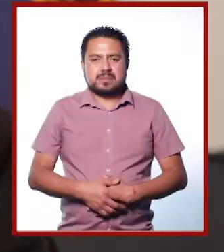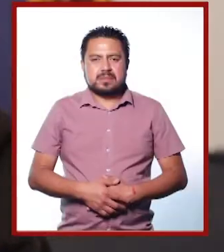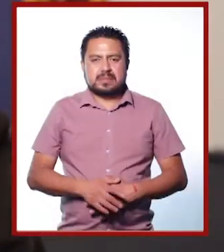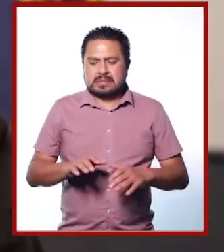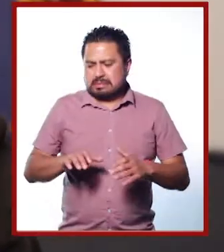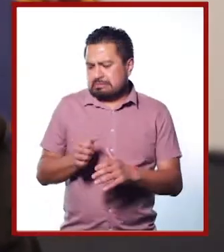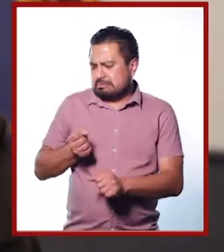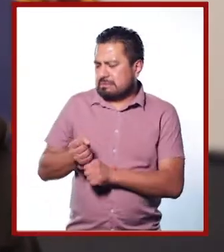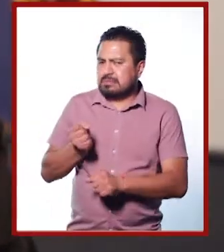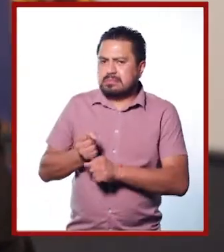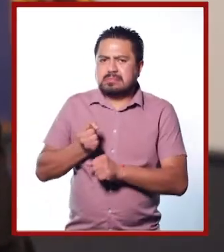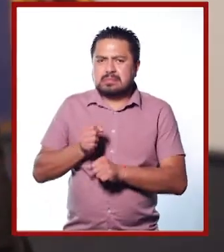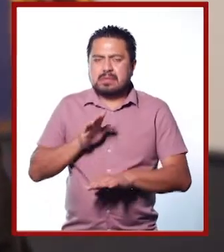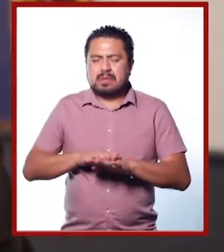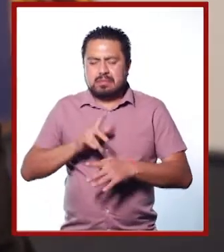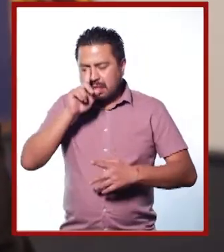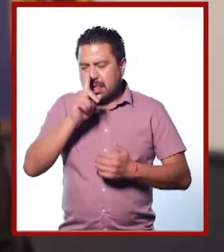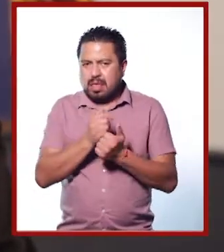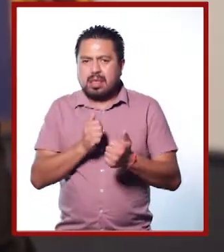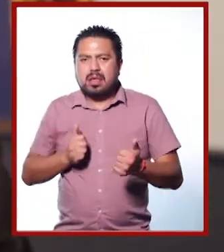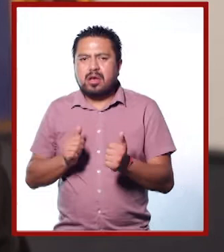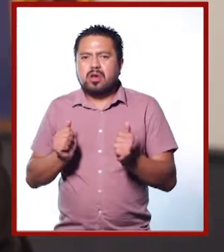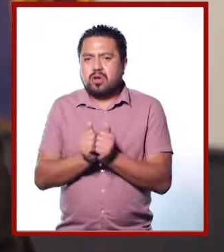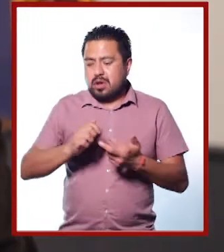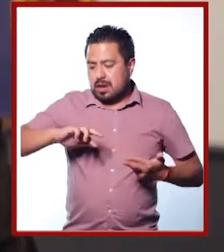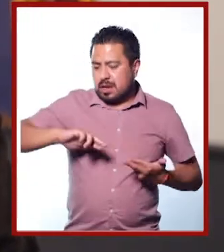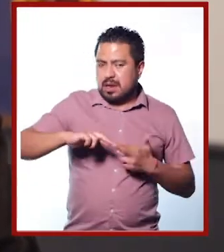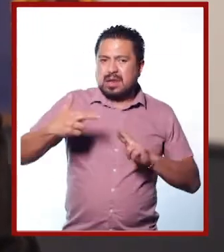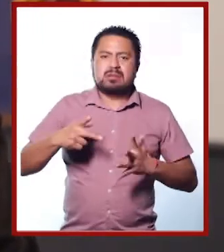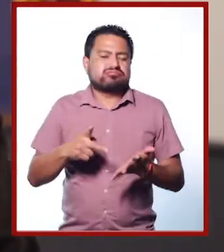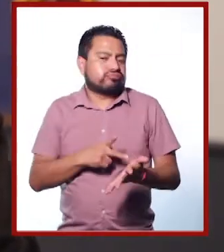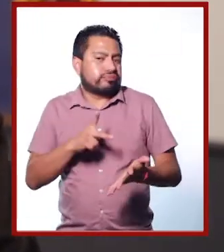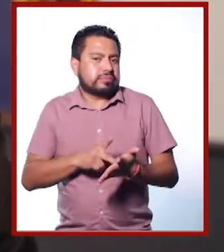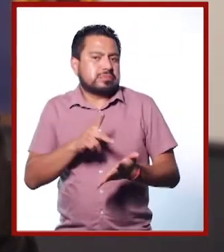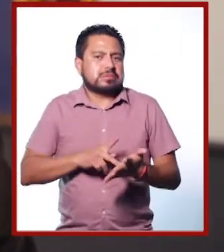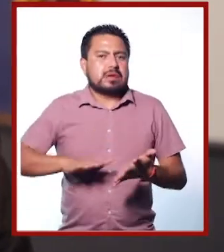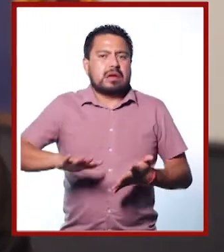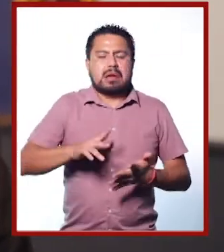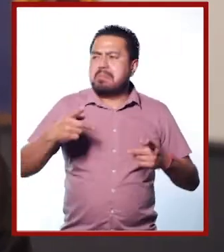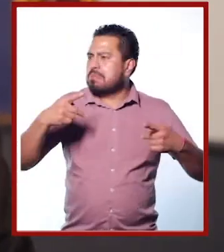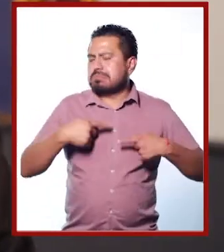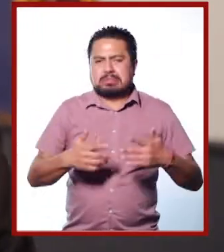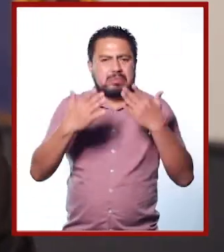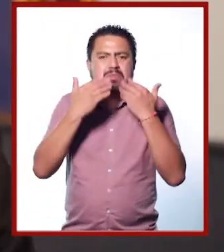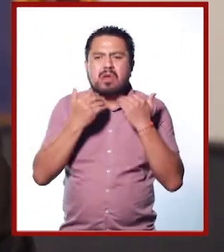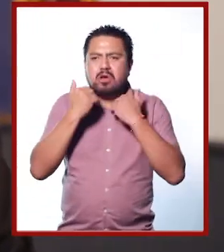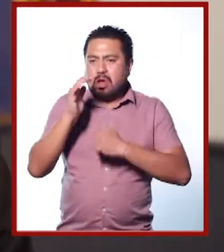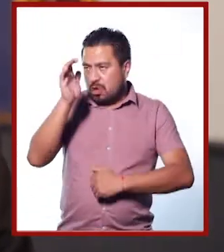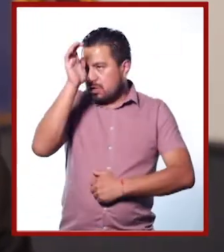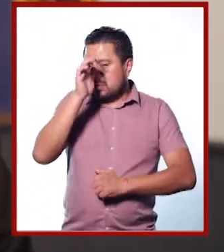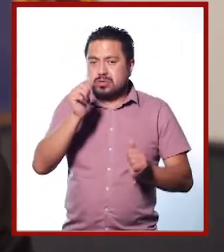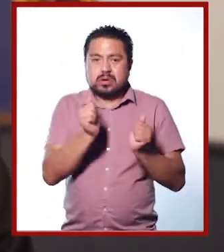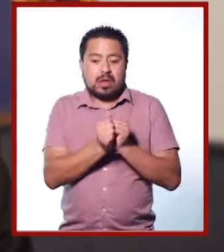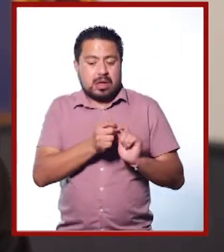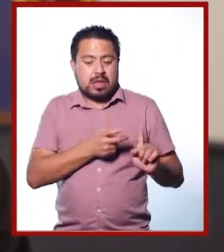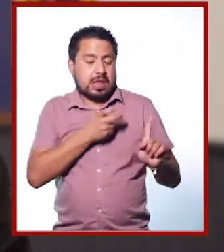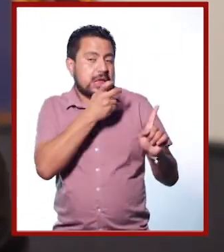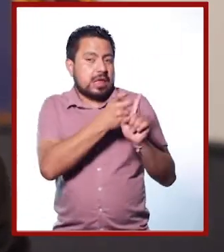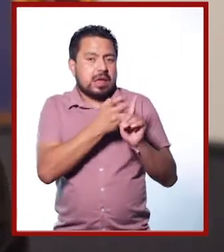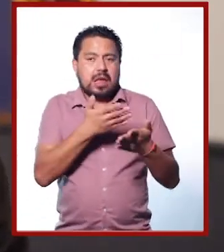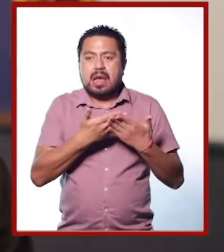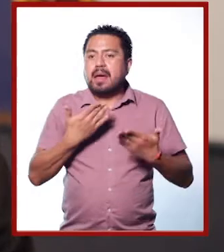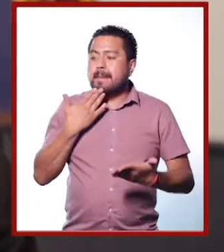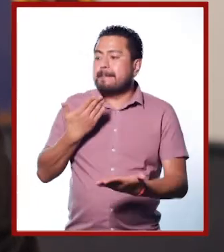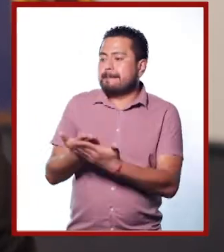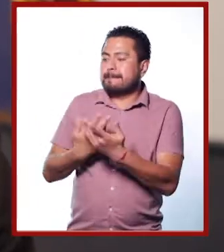Las microviolencias están muy arraigadas en las relaciones y muchas veces sin que las personas sean conscientes de ellas.